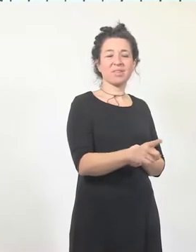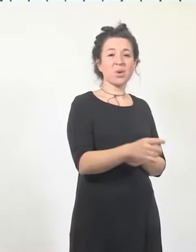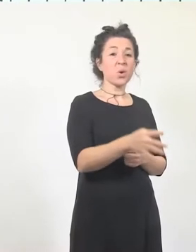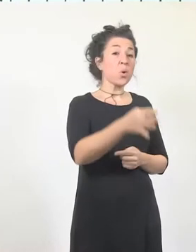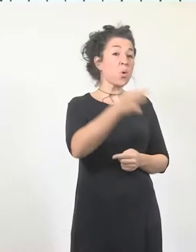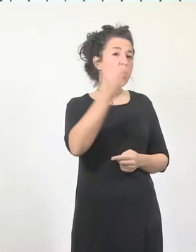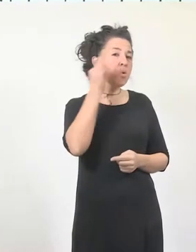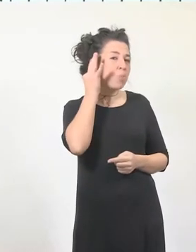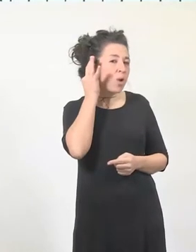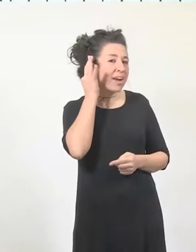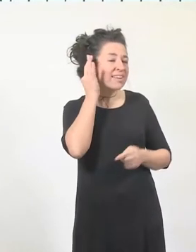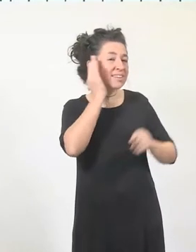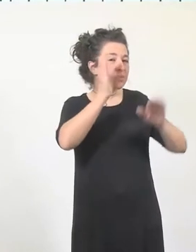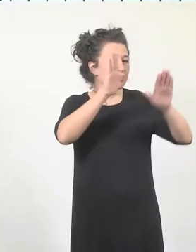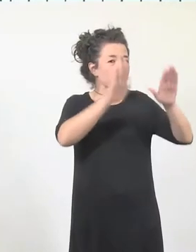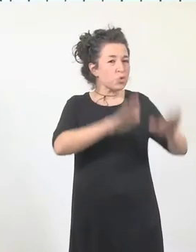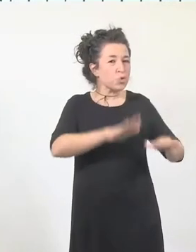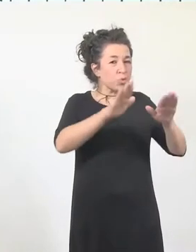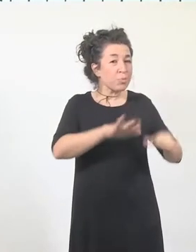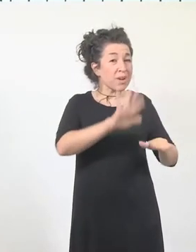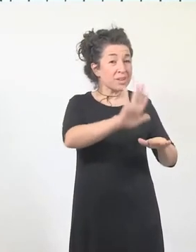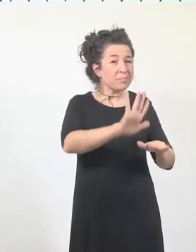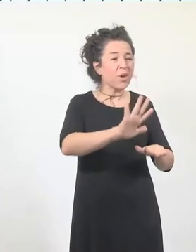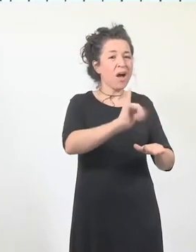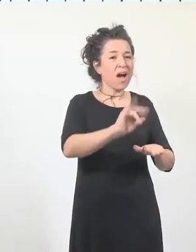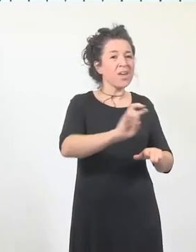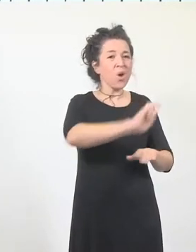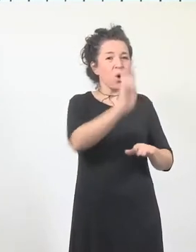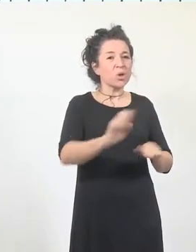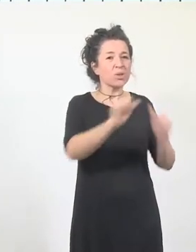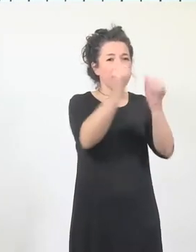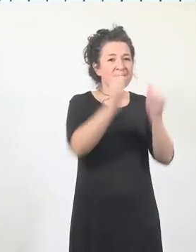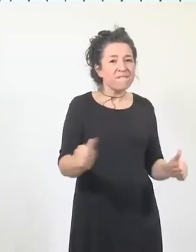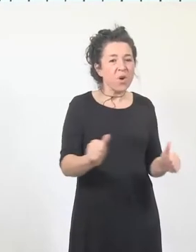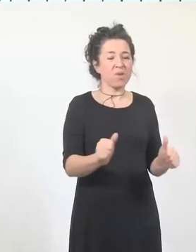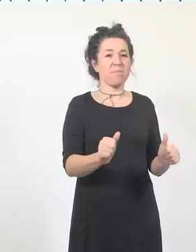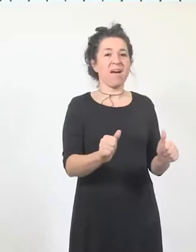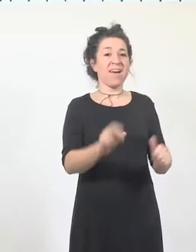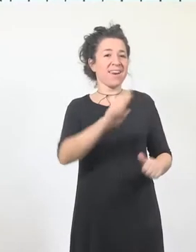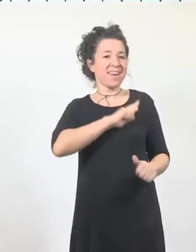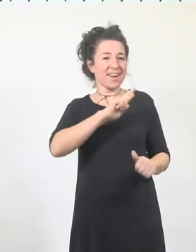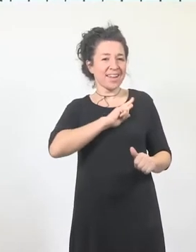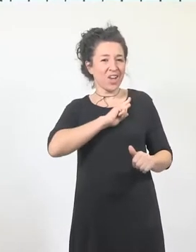mujeres que son musulmanas pero tienen otra forma de practicar el Islam,